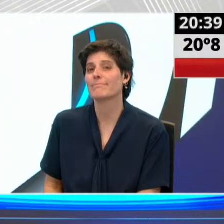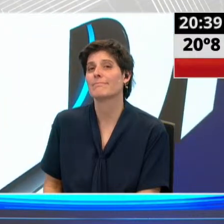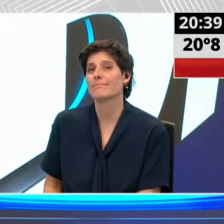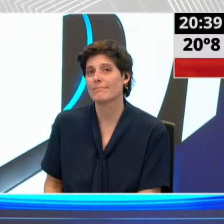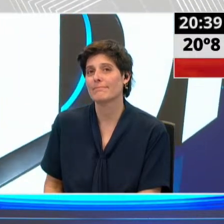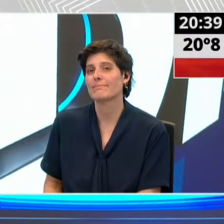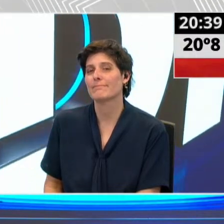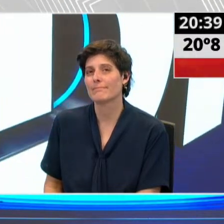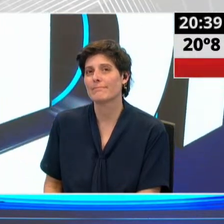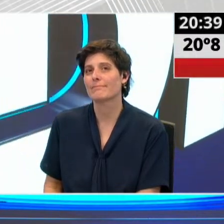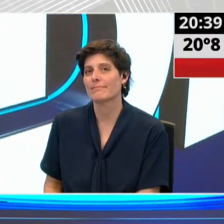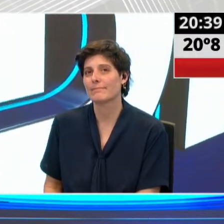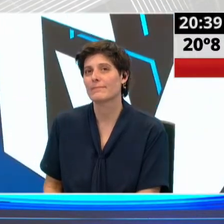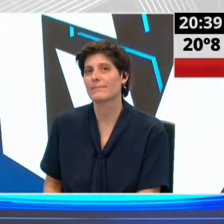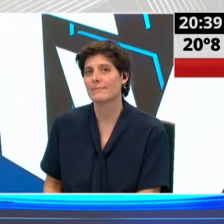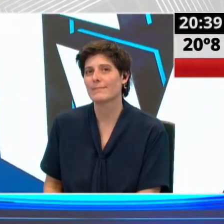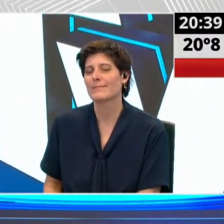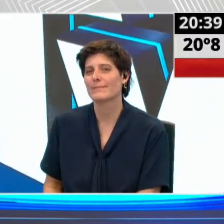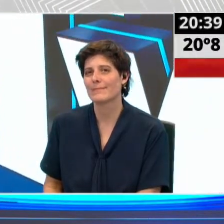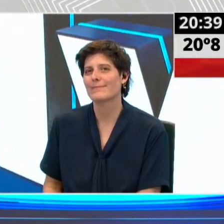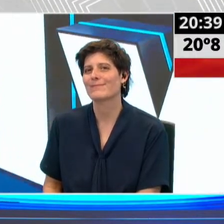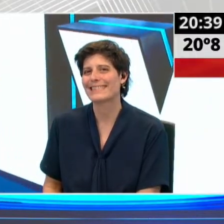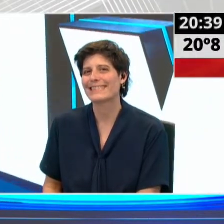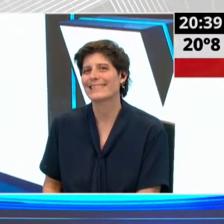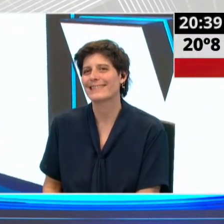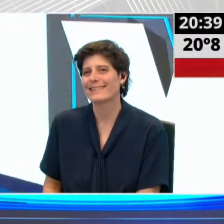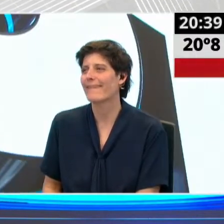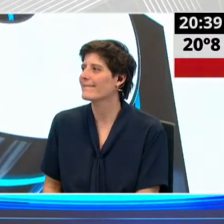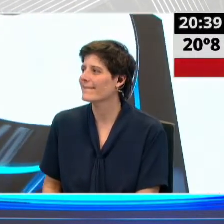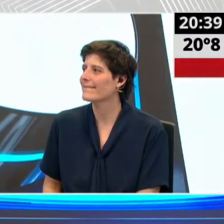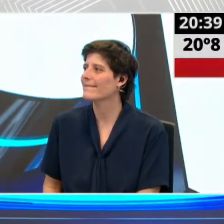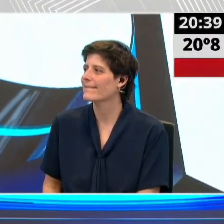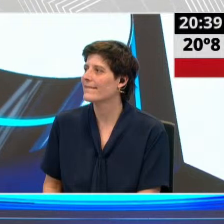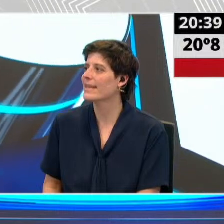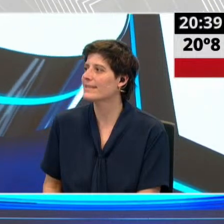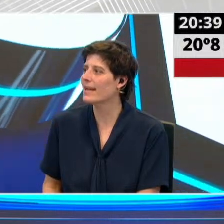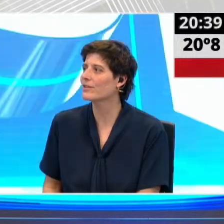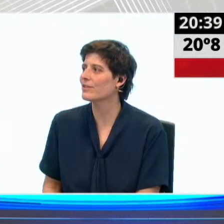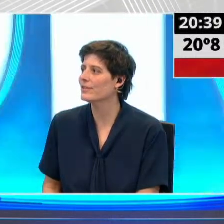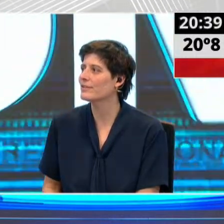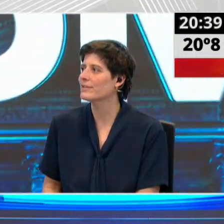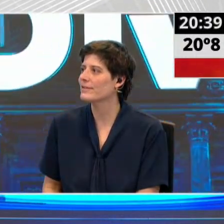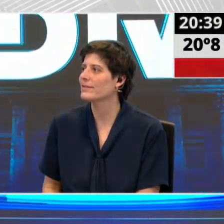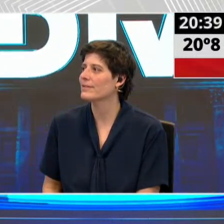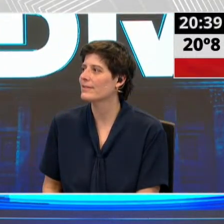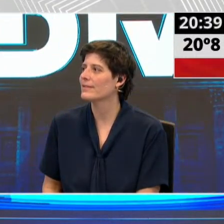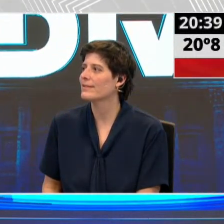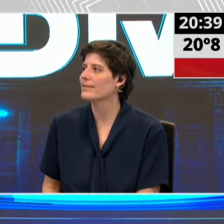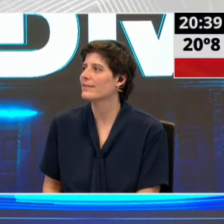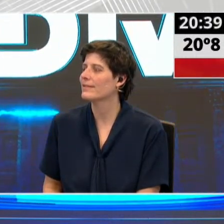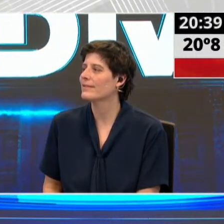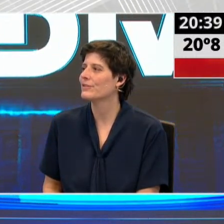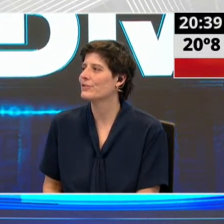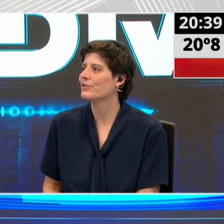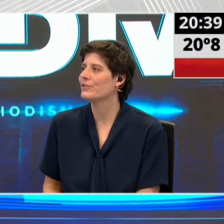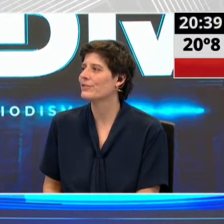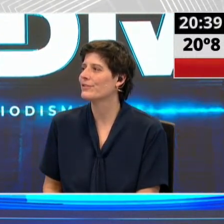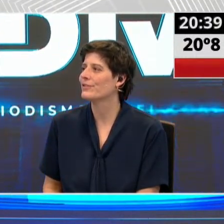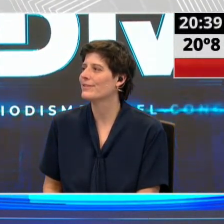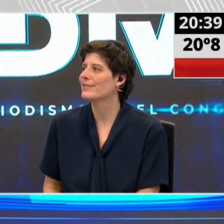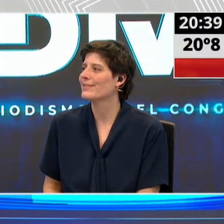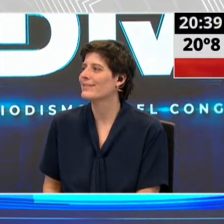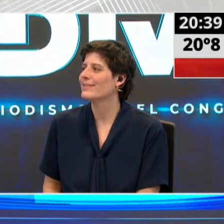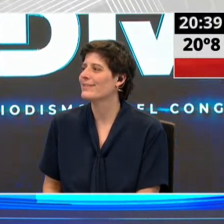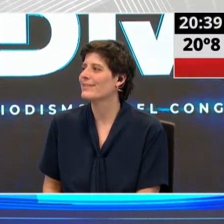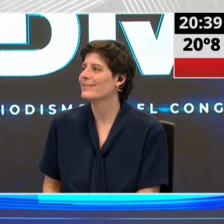de que, bueno, estamos en es la primera preparatoria en años en donde no está Mario Negri, por ejemplo, ¿no? Un dato muy importante.